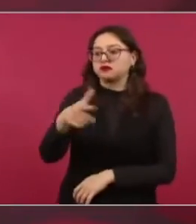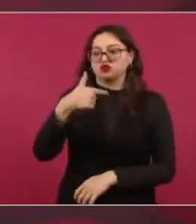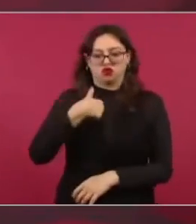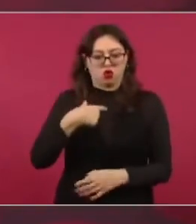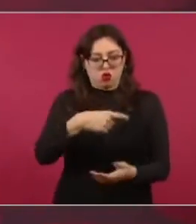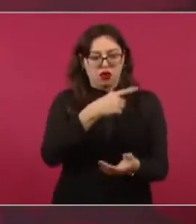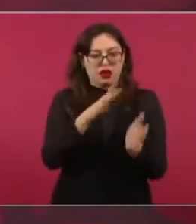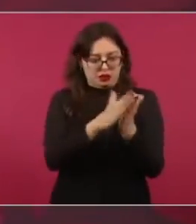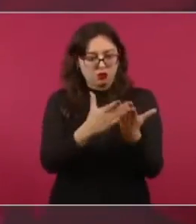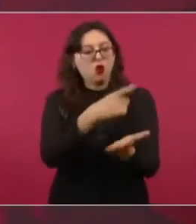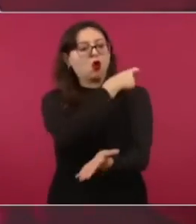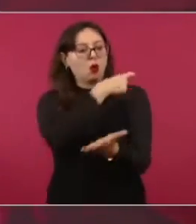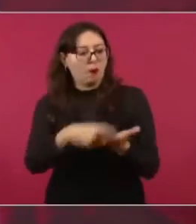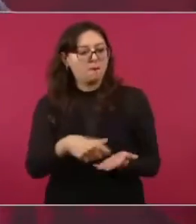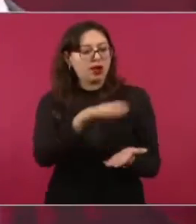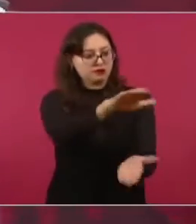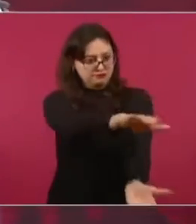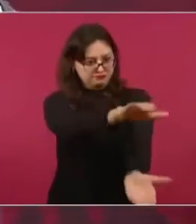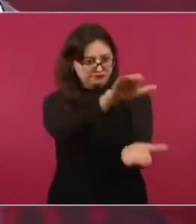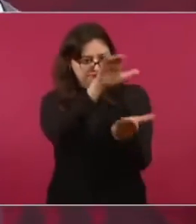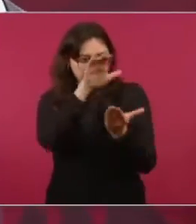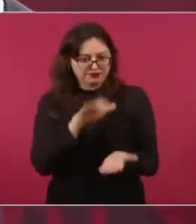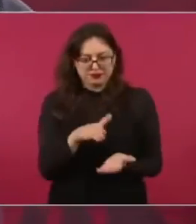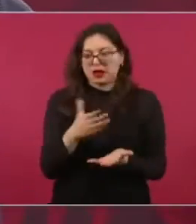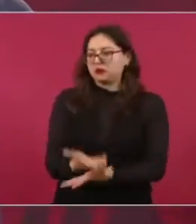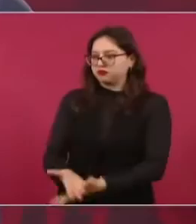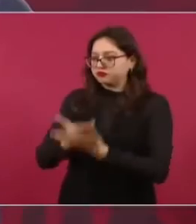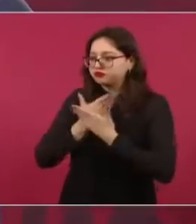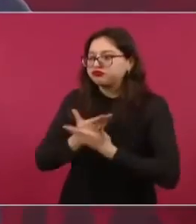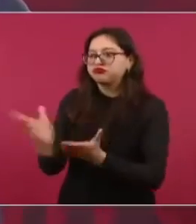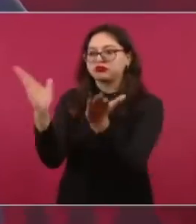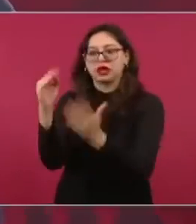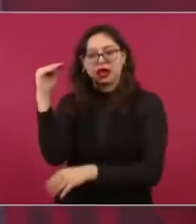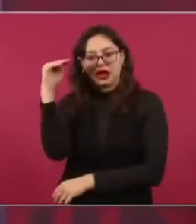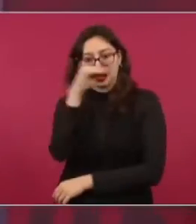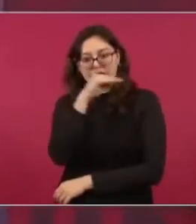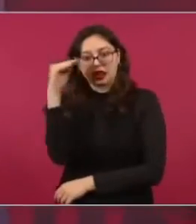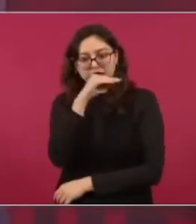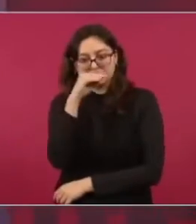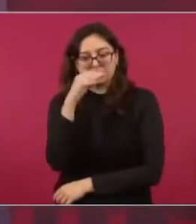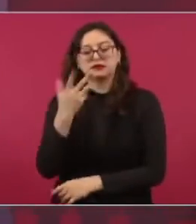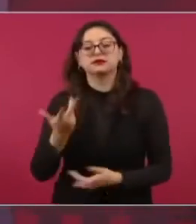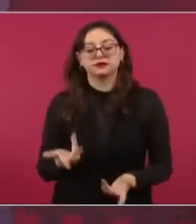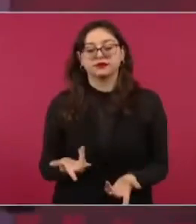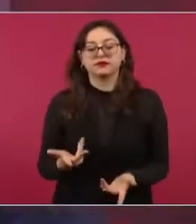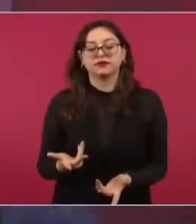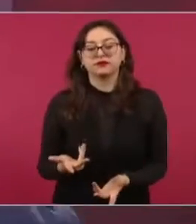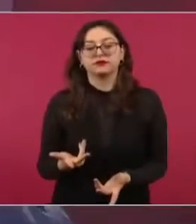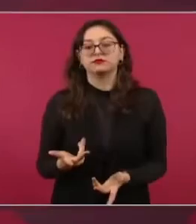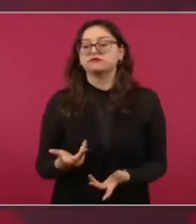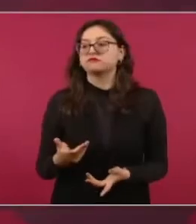gratuitos con ese dinero de presupuesto del partido,